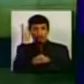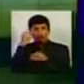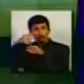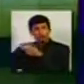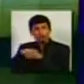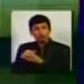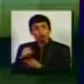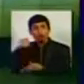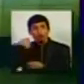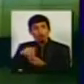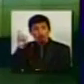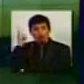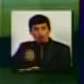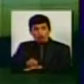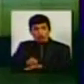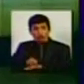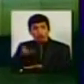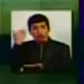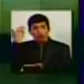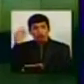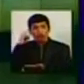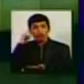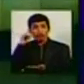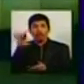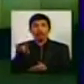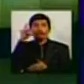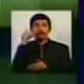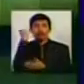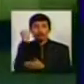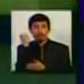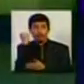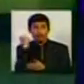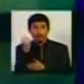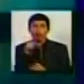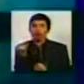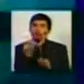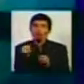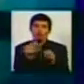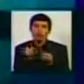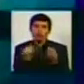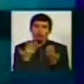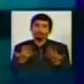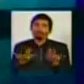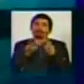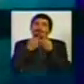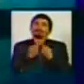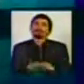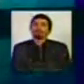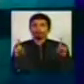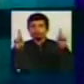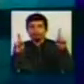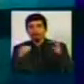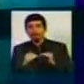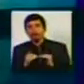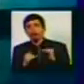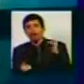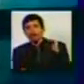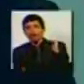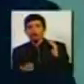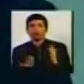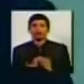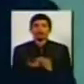vuelta con voto obligatorio En todo caso cuando se eligió a Sebastián Piñera el 2009 los números son Realmente distintos y muy pero muy altos